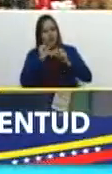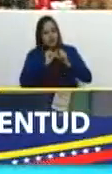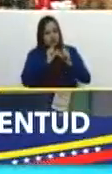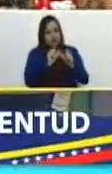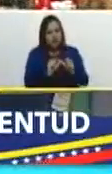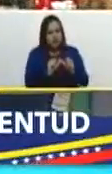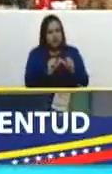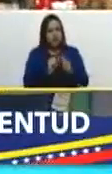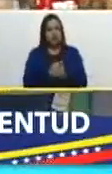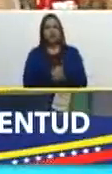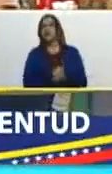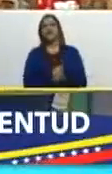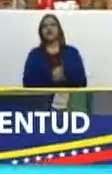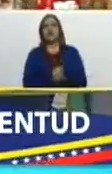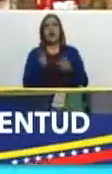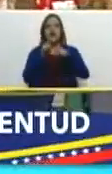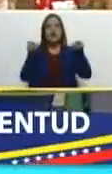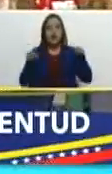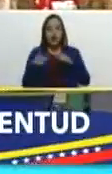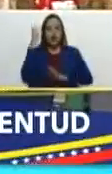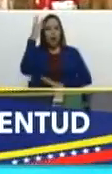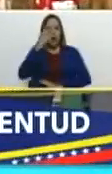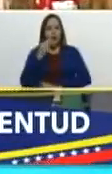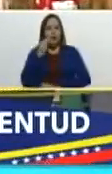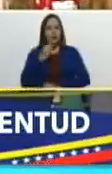ustedes son muchachos,